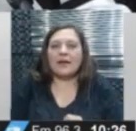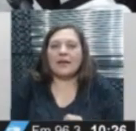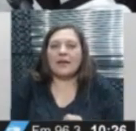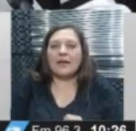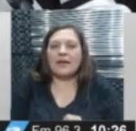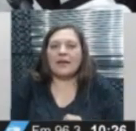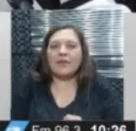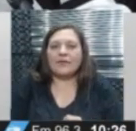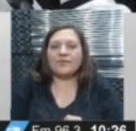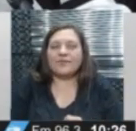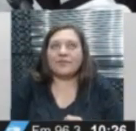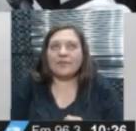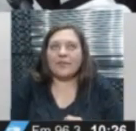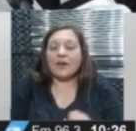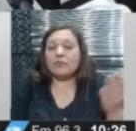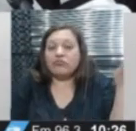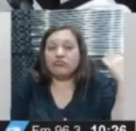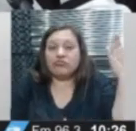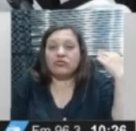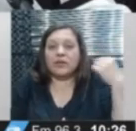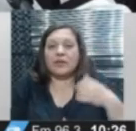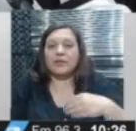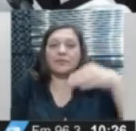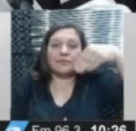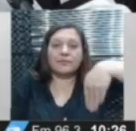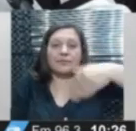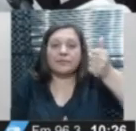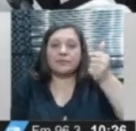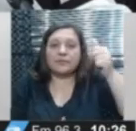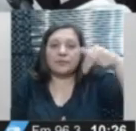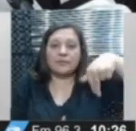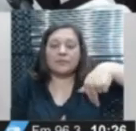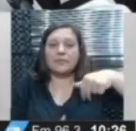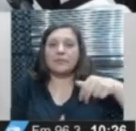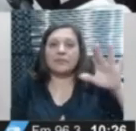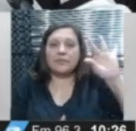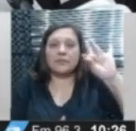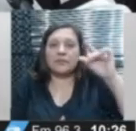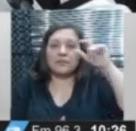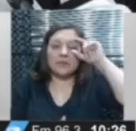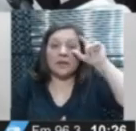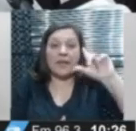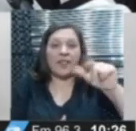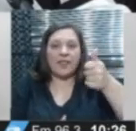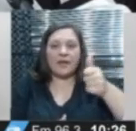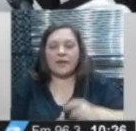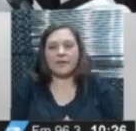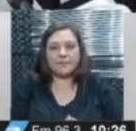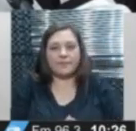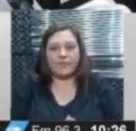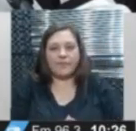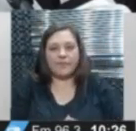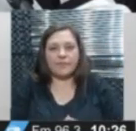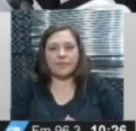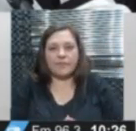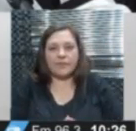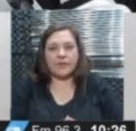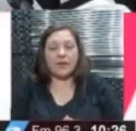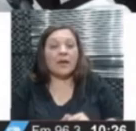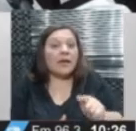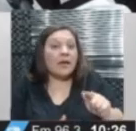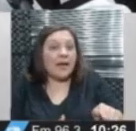eem fue fue un hombre que no que que tuvo su su